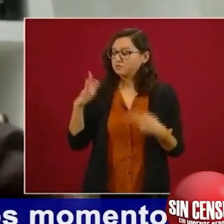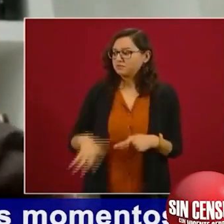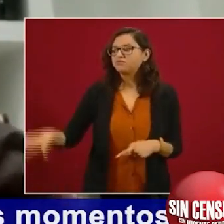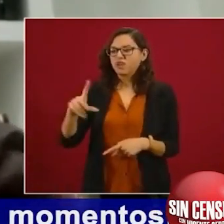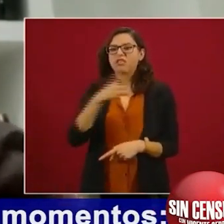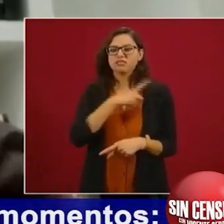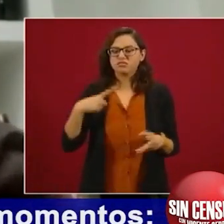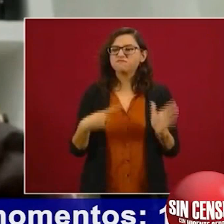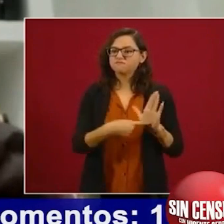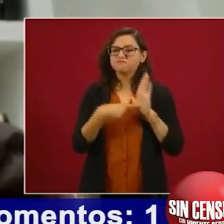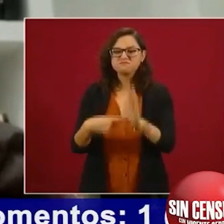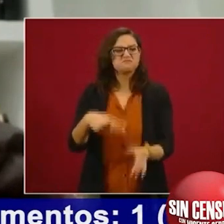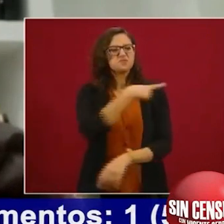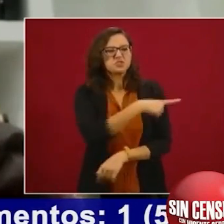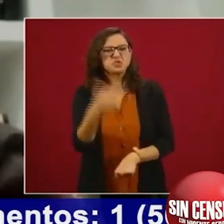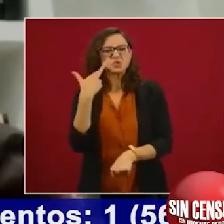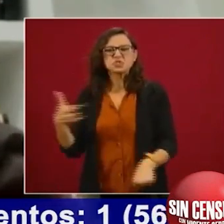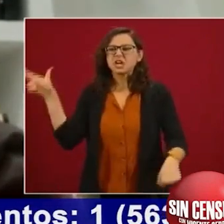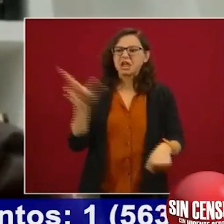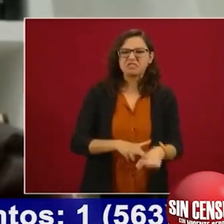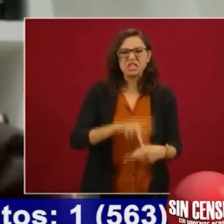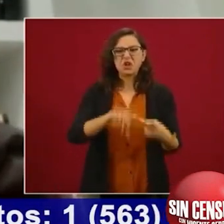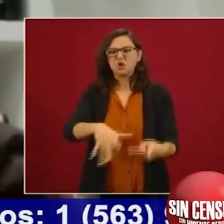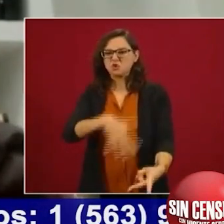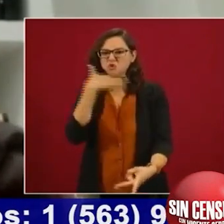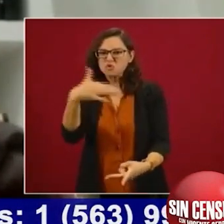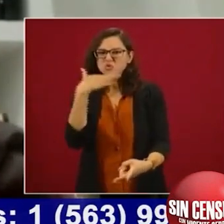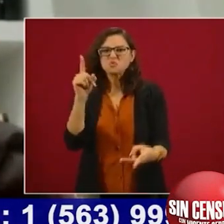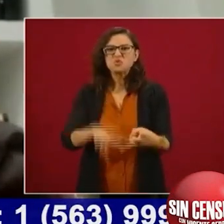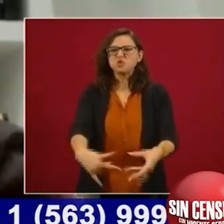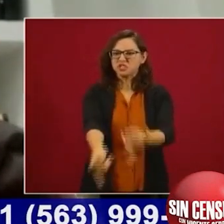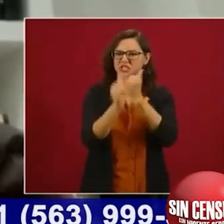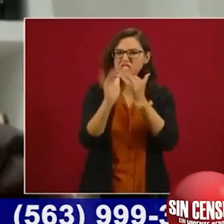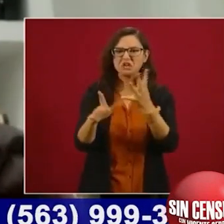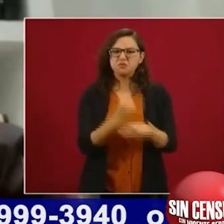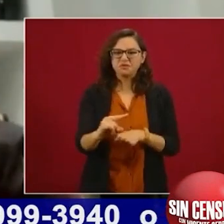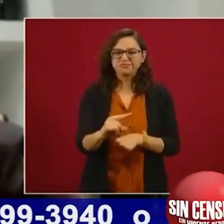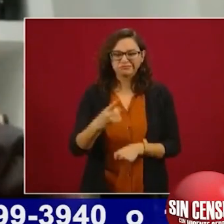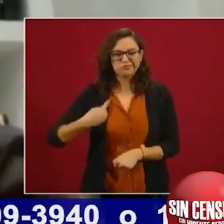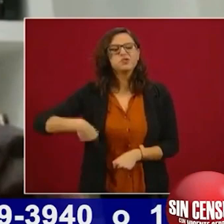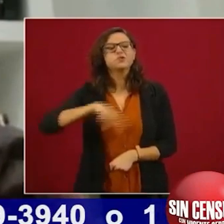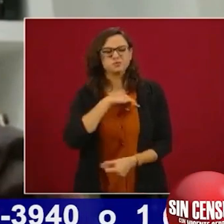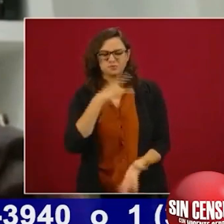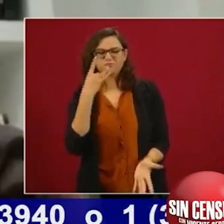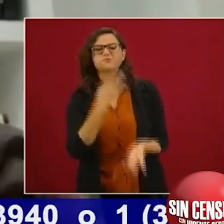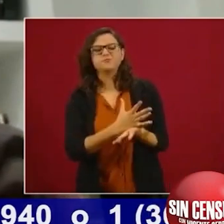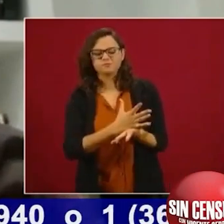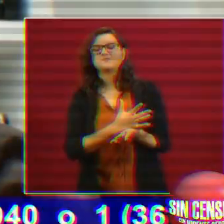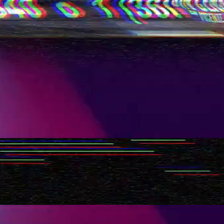ladrones, que fueron corruptos, que fueron tramposos, que fueron indecentes y que lo sabemos. Ese es el